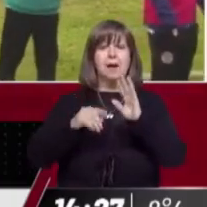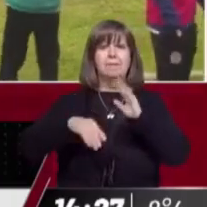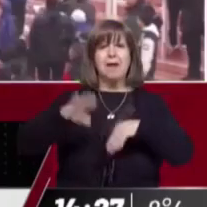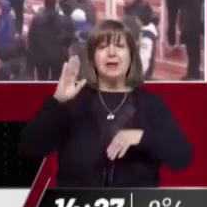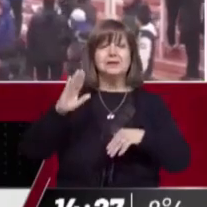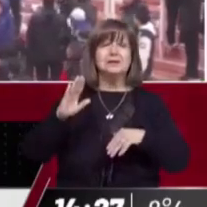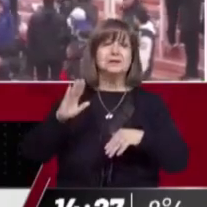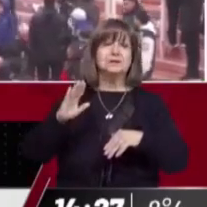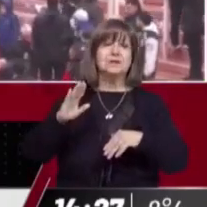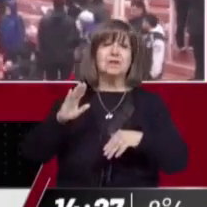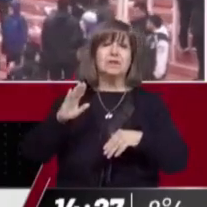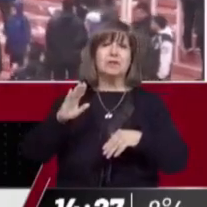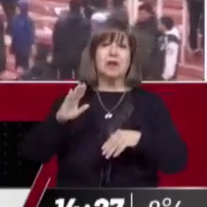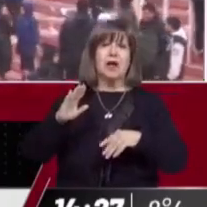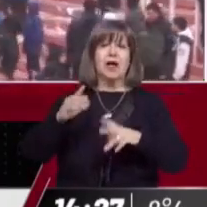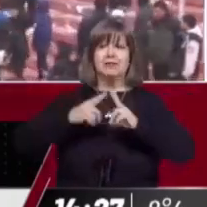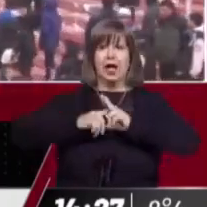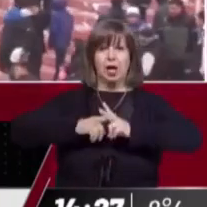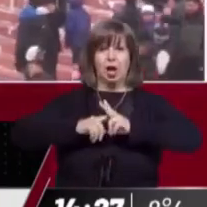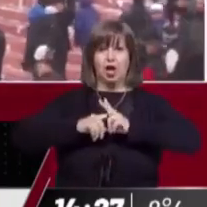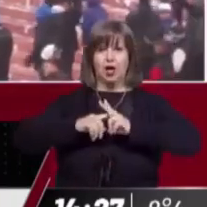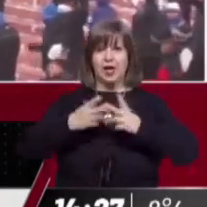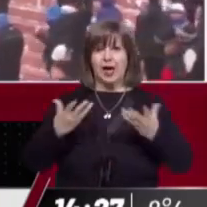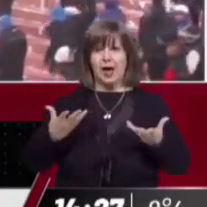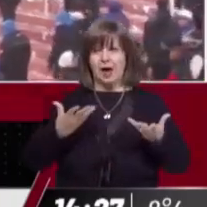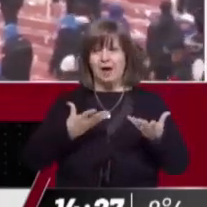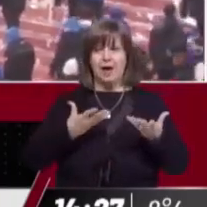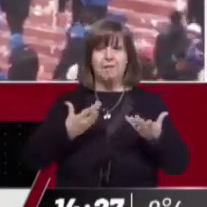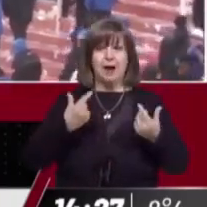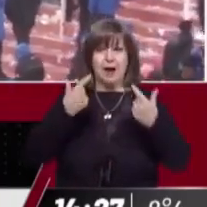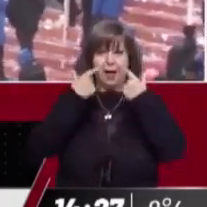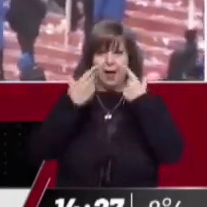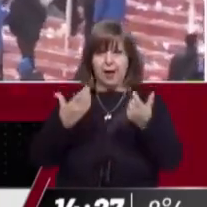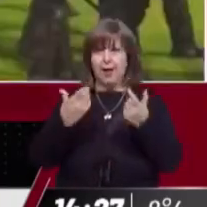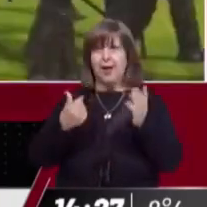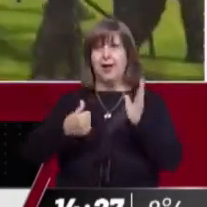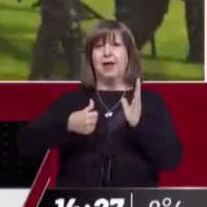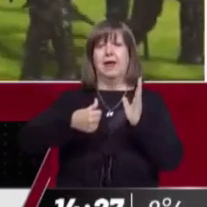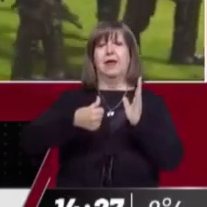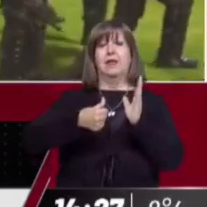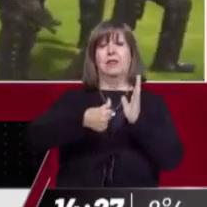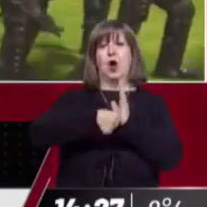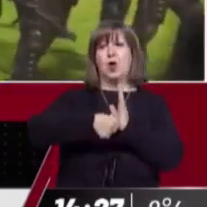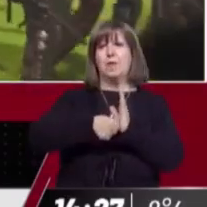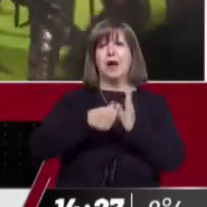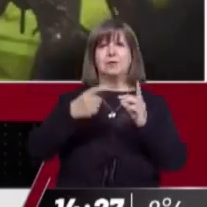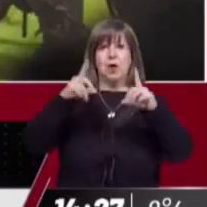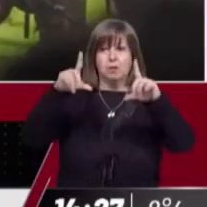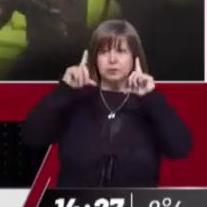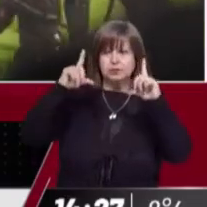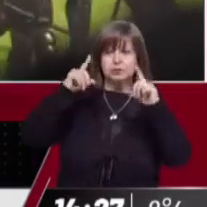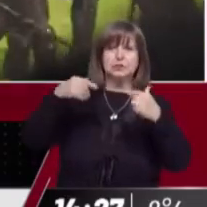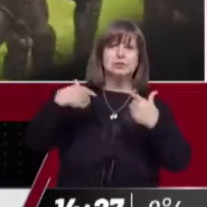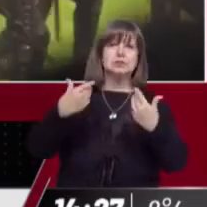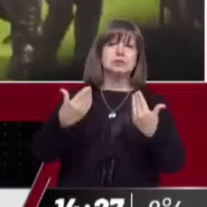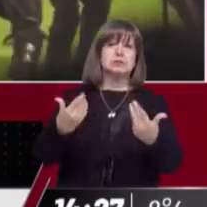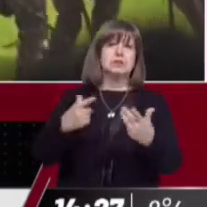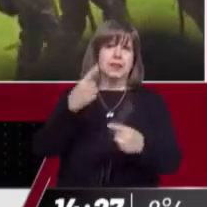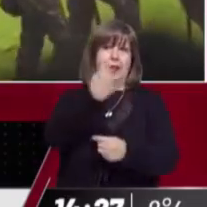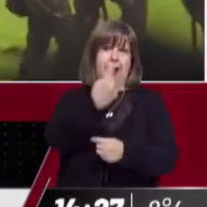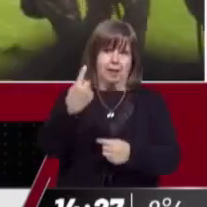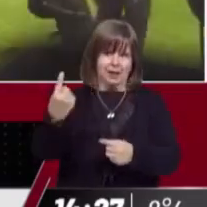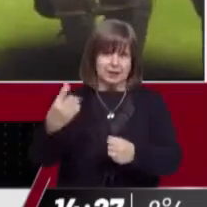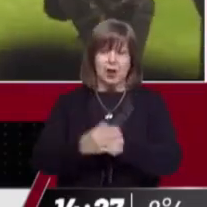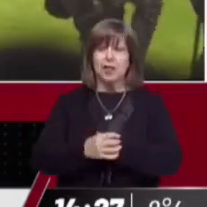mucho más elementos tecnológicos para poder tener una identificación precisa de toda la gente. ¿Esto a partir de cuándo? Porque el